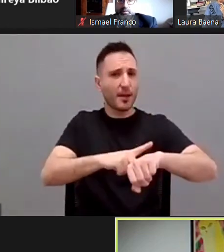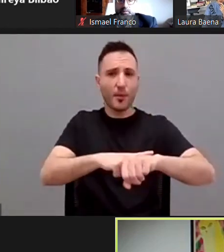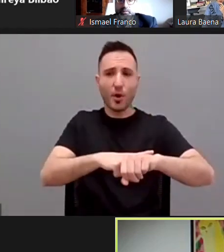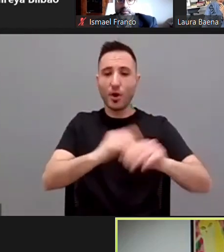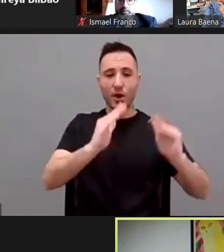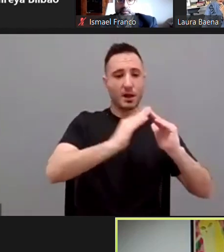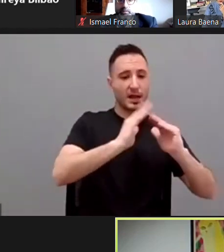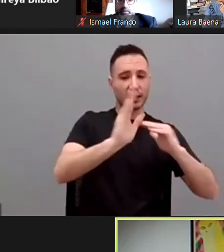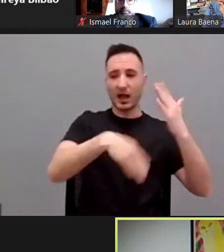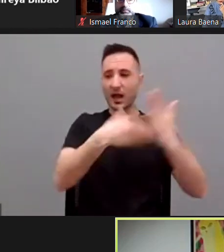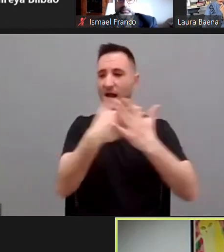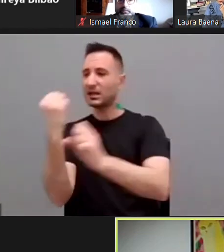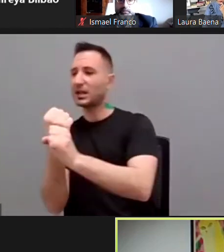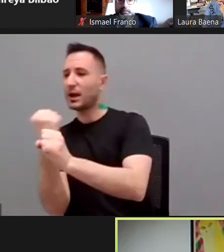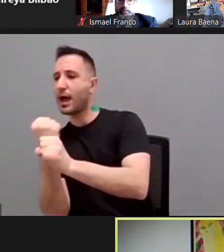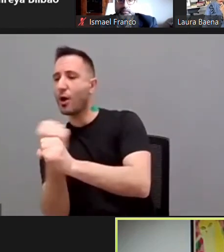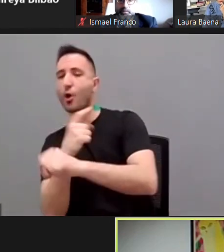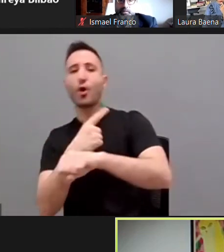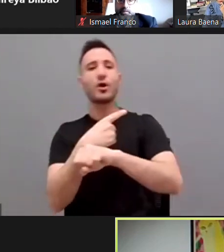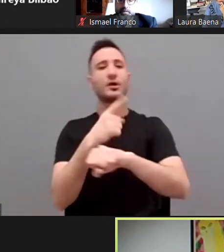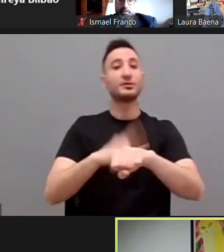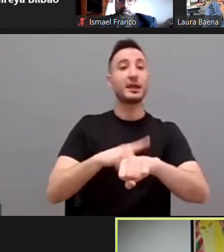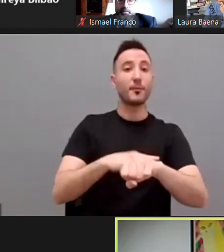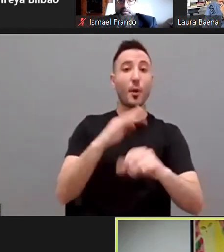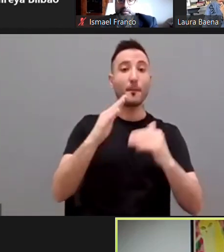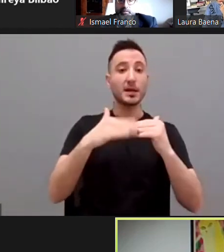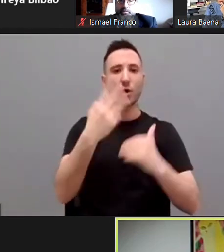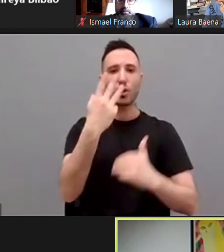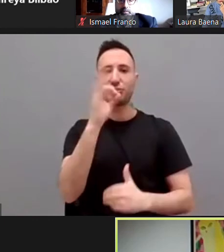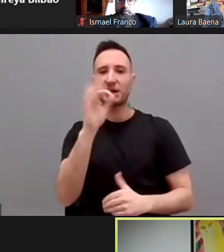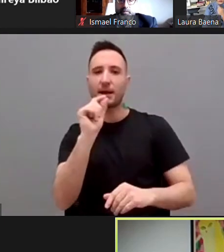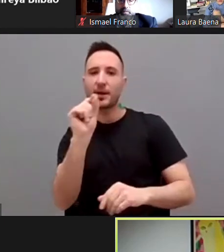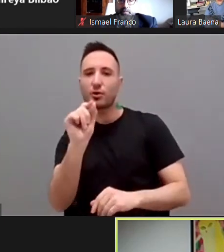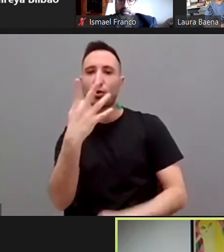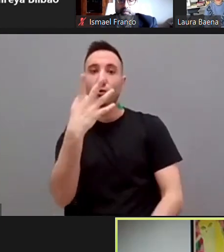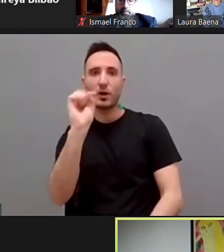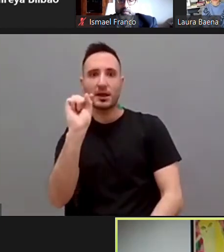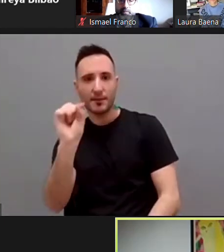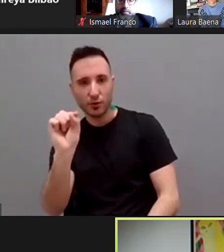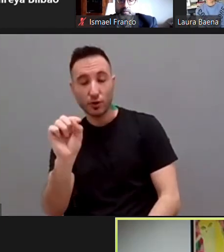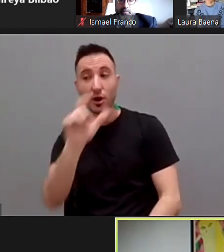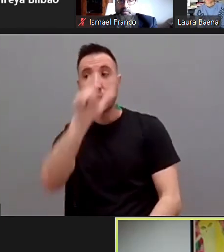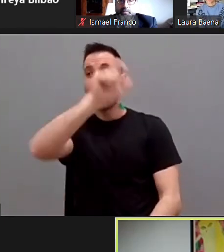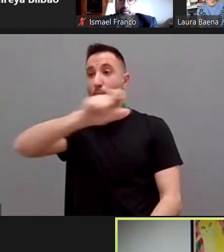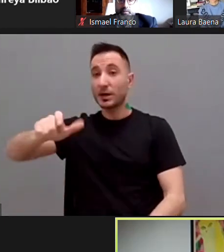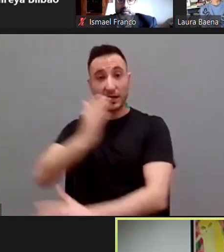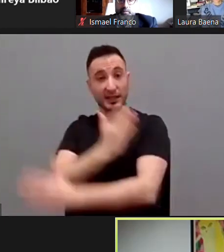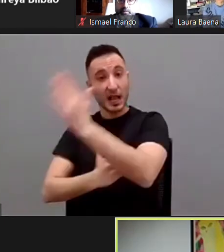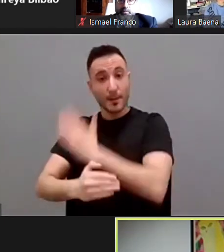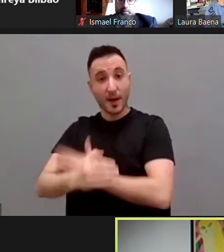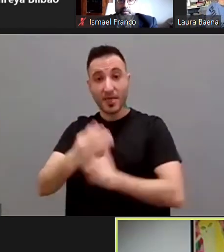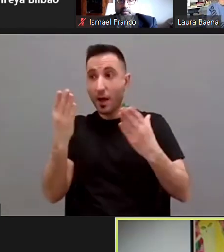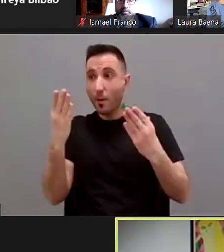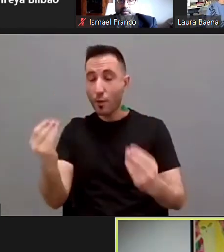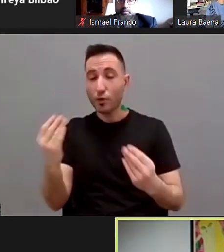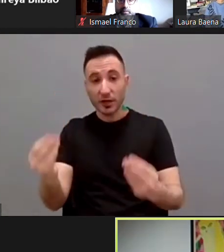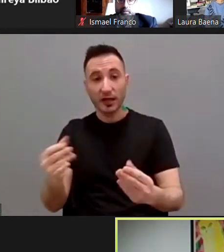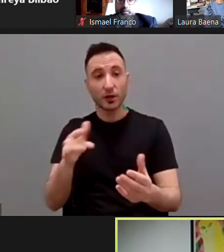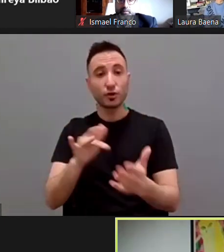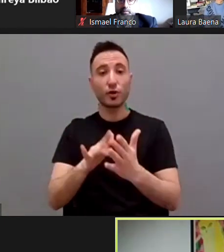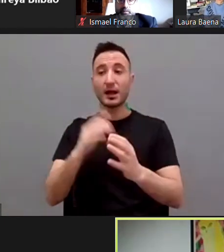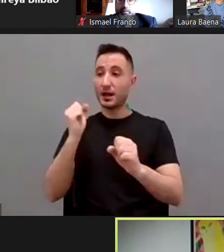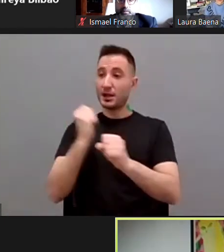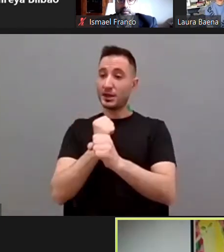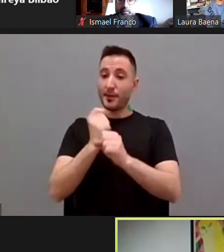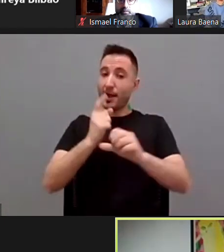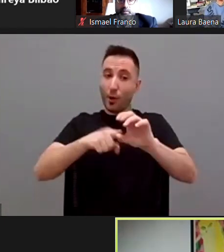de desplazamiento. Y muchas personas con discapacidad, el llegar a su puesto de trabajo